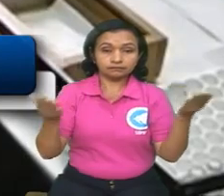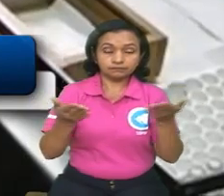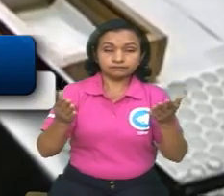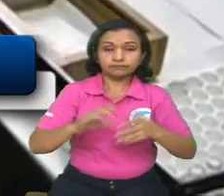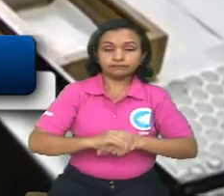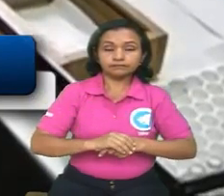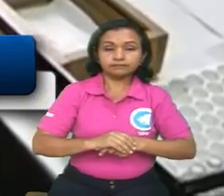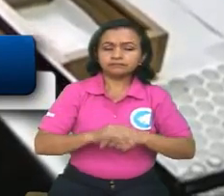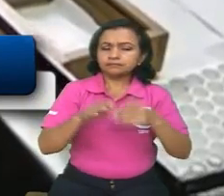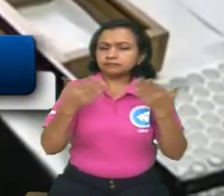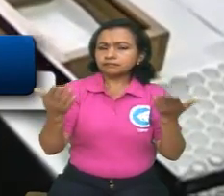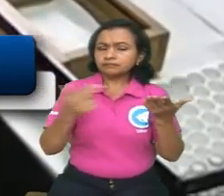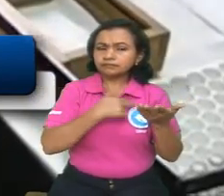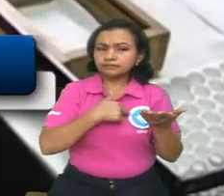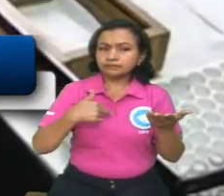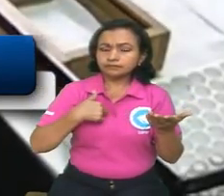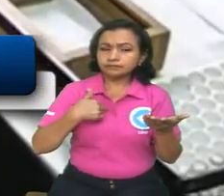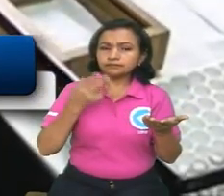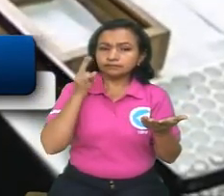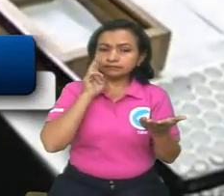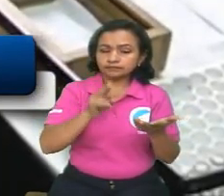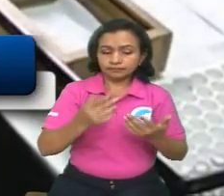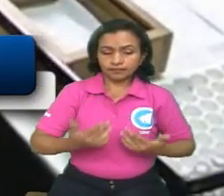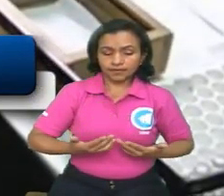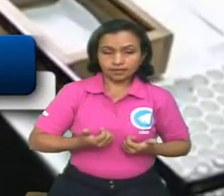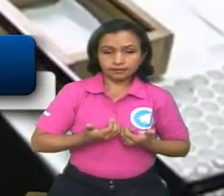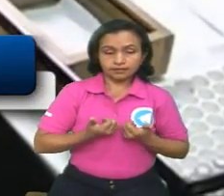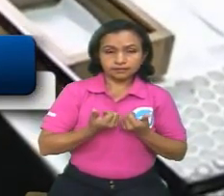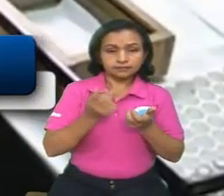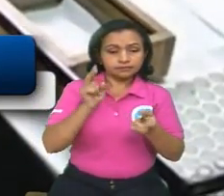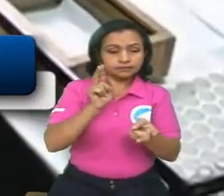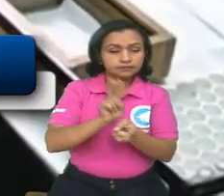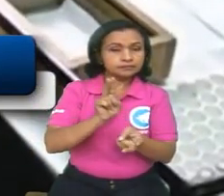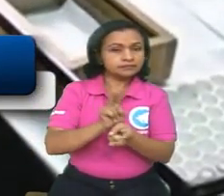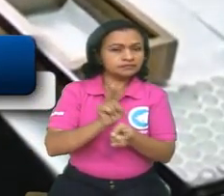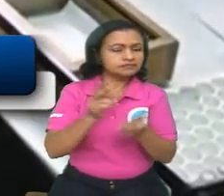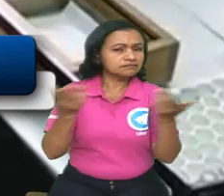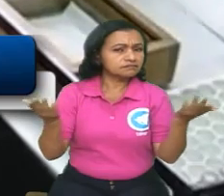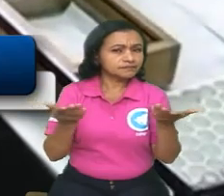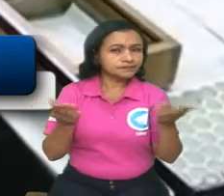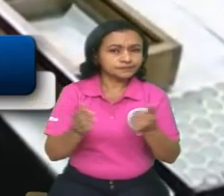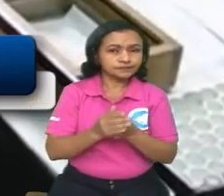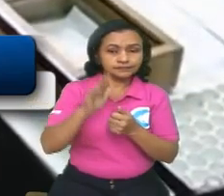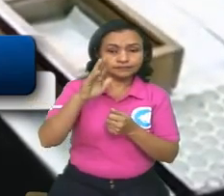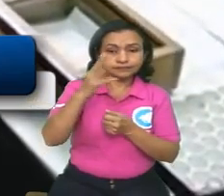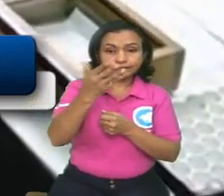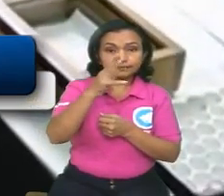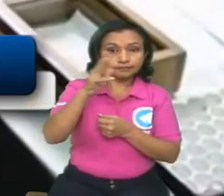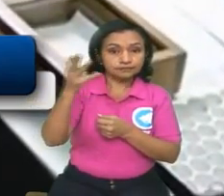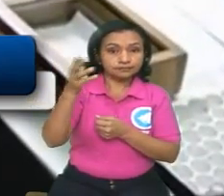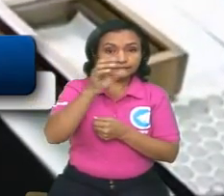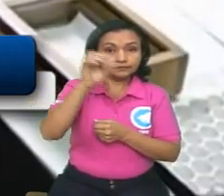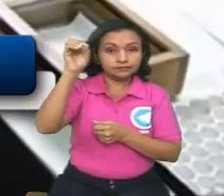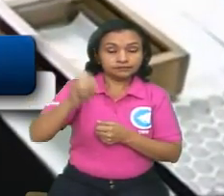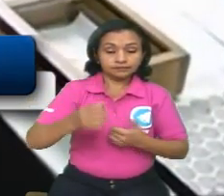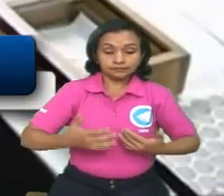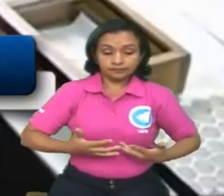es lo que sucede? ¿Qué es lo que tiene que ver con el cáncer cervicouterino con las relaciones sexuales? El 99% del